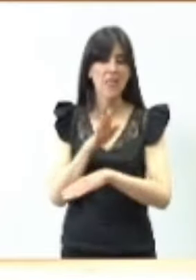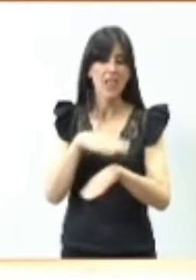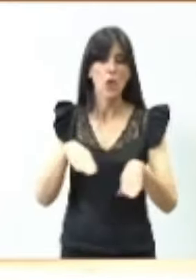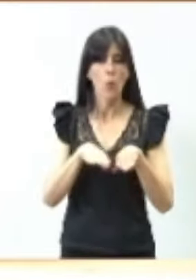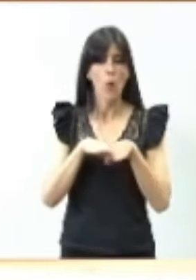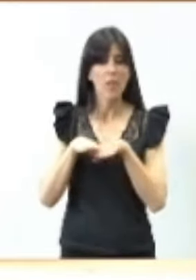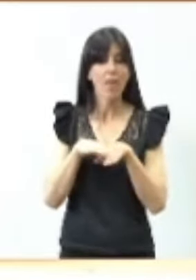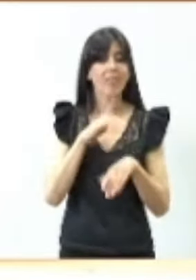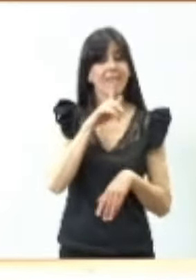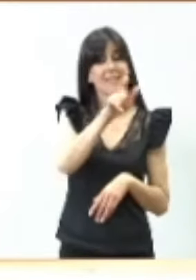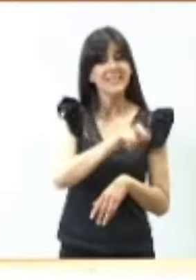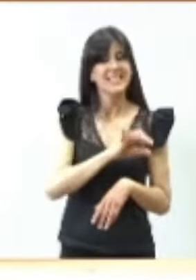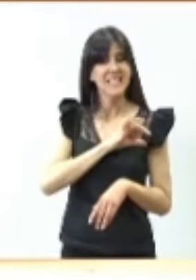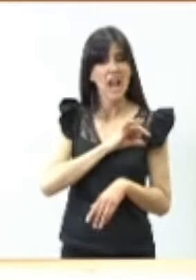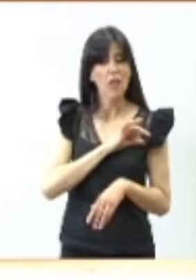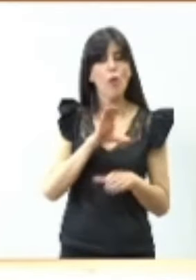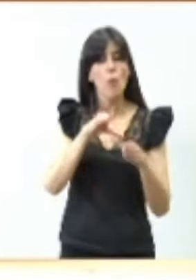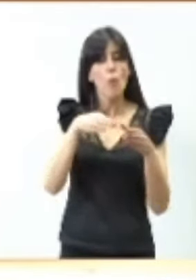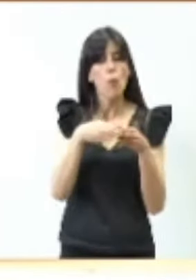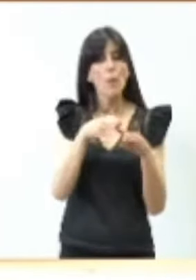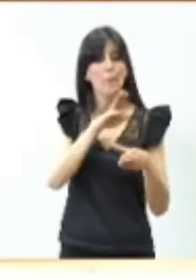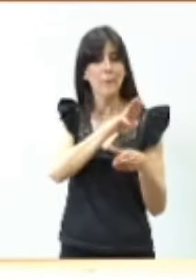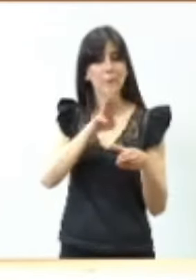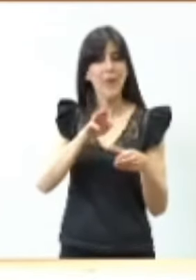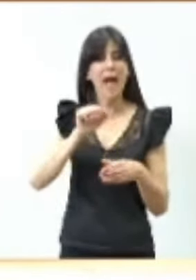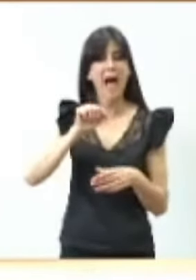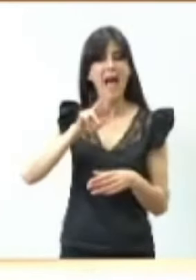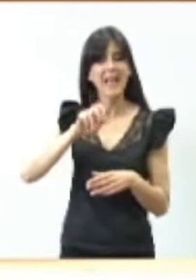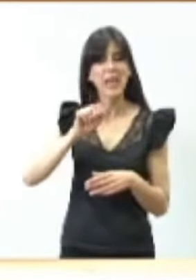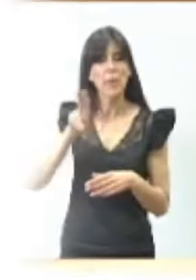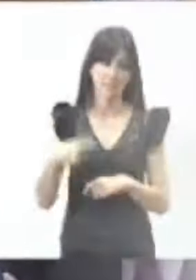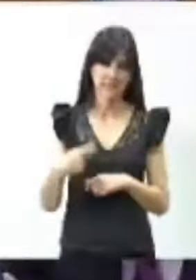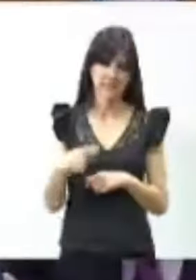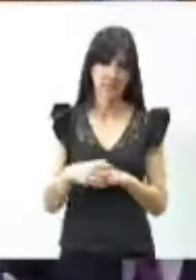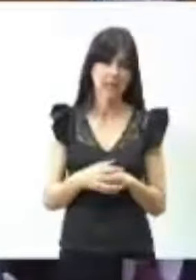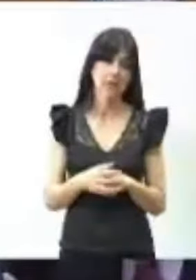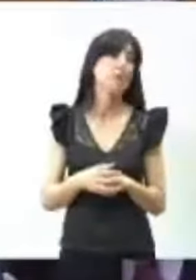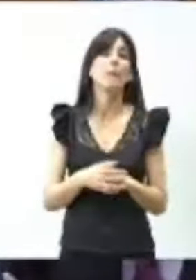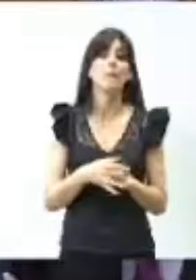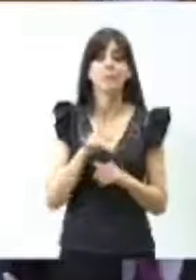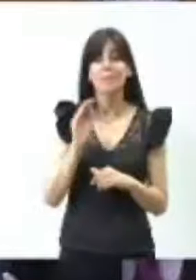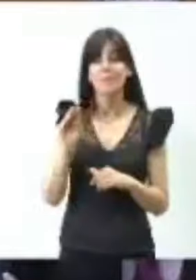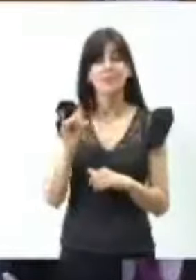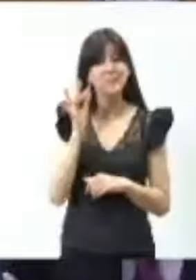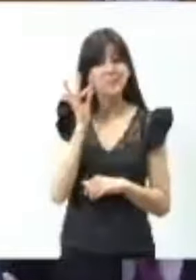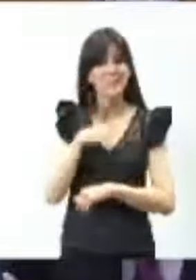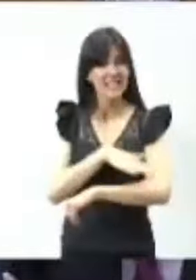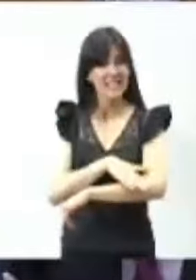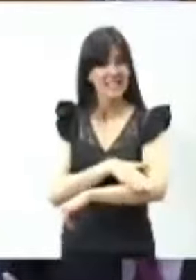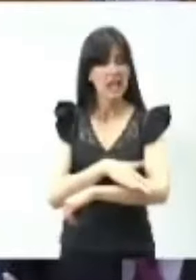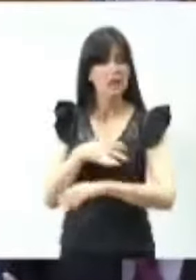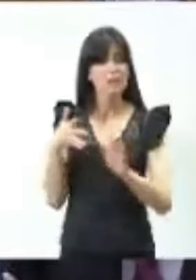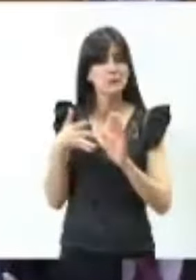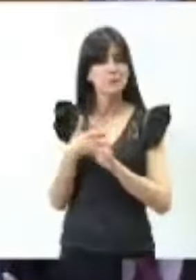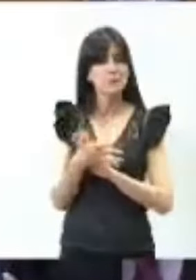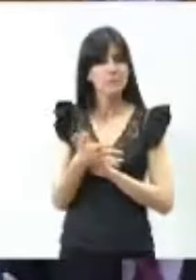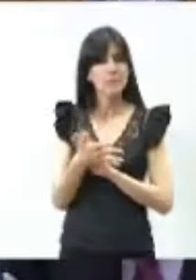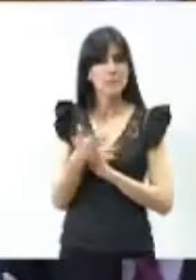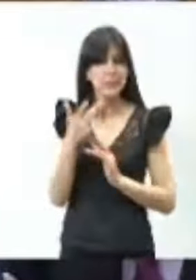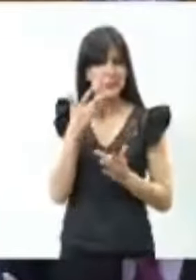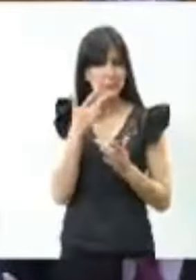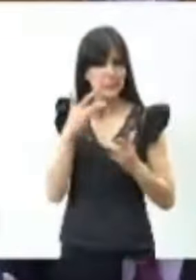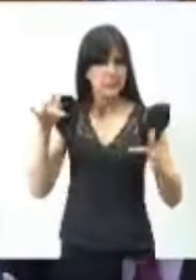a la senadora del Grupo Parlamentario Popular, Arévalo Gómez. Señoría, tiene la palabra. Señora ministra, la impunidad sale